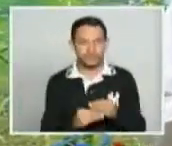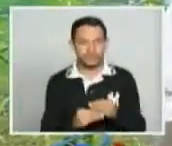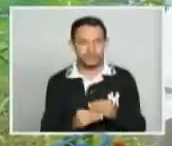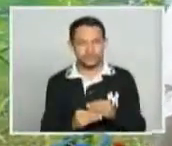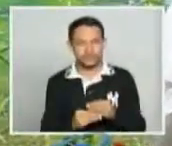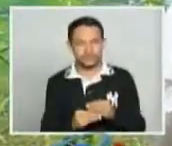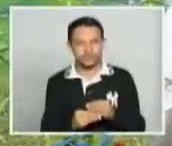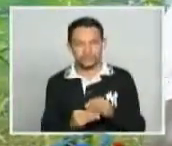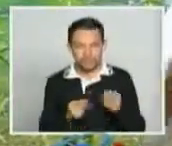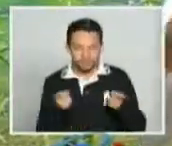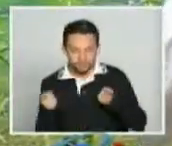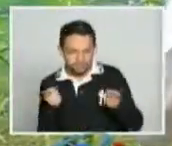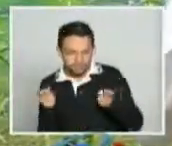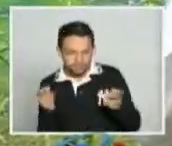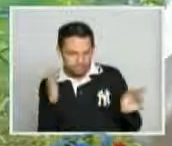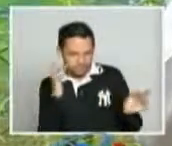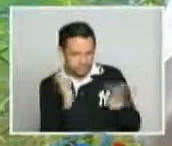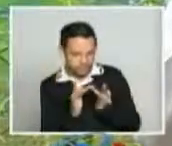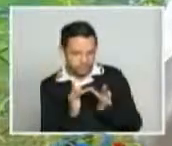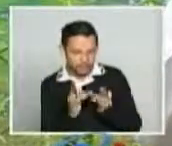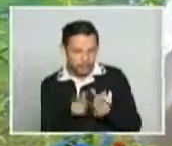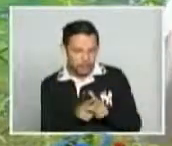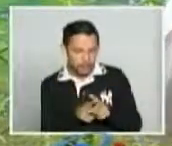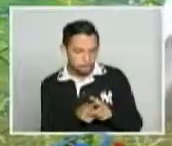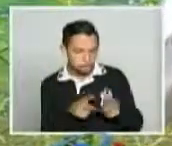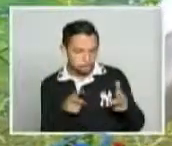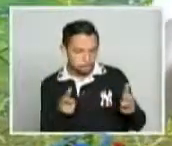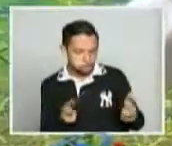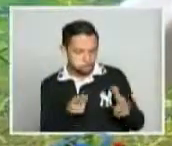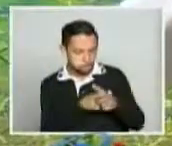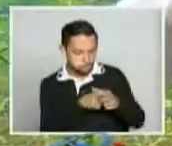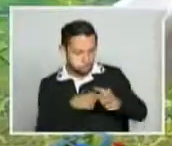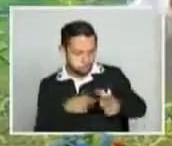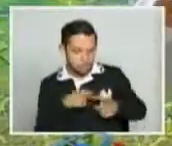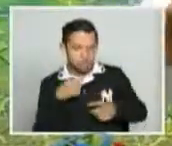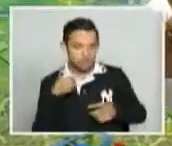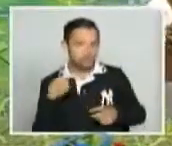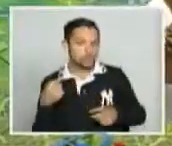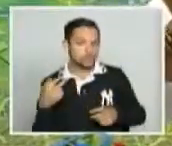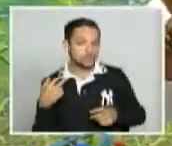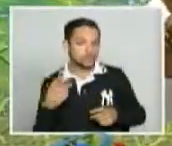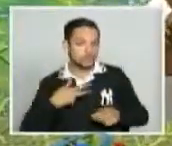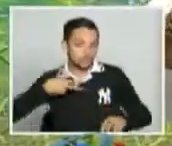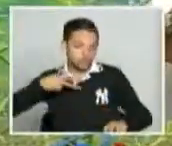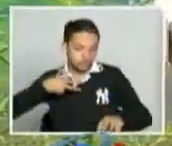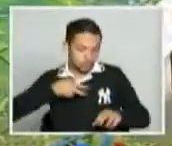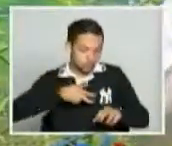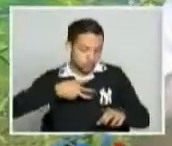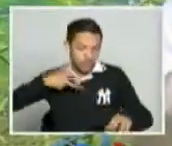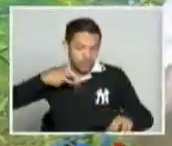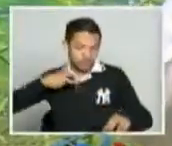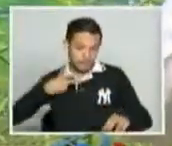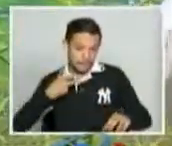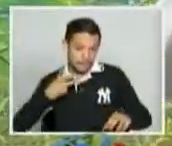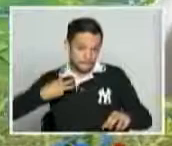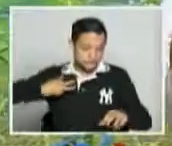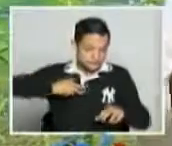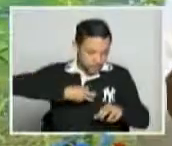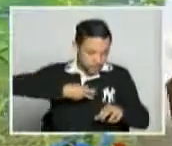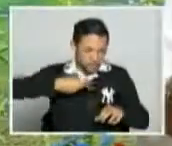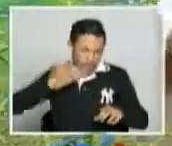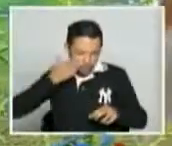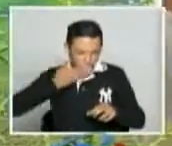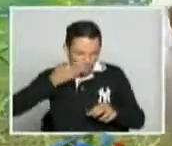hay alguna alteración o la masa es muy evidente, hay que hacer una biopsia, chuzarla, mirar. Y el patólogo, mirando